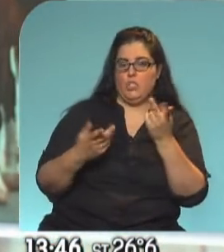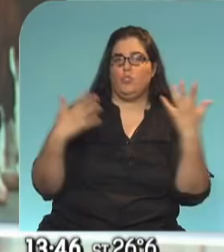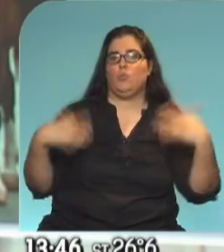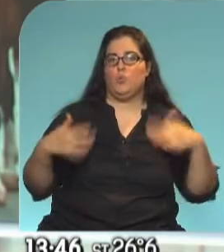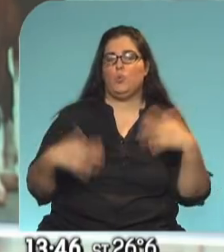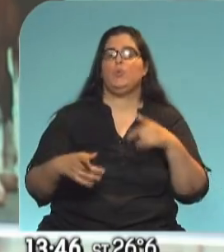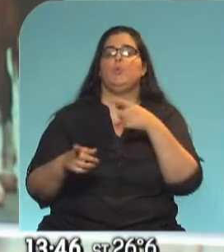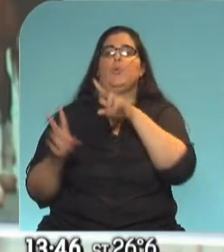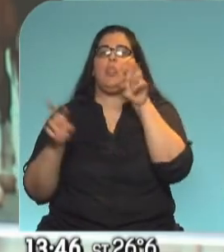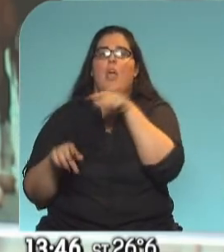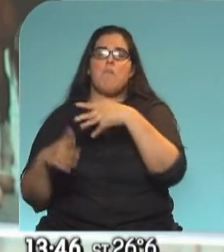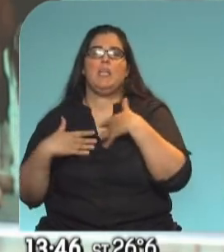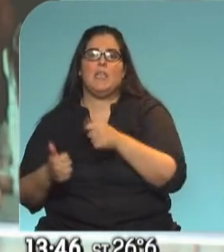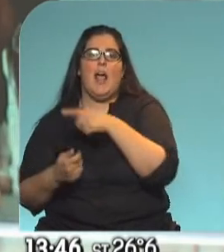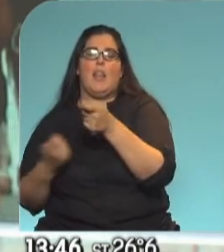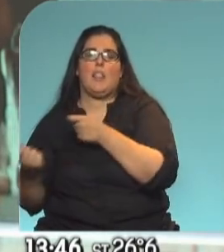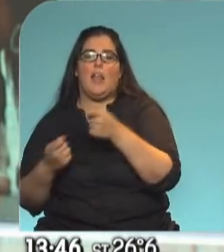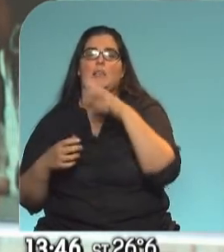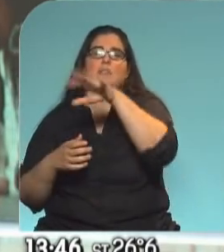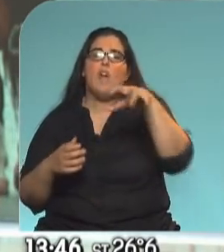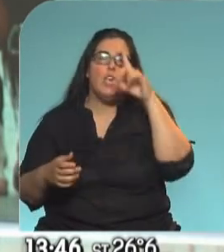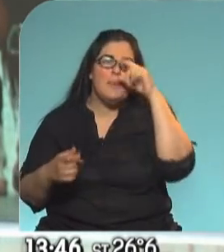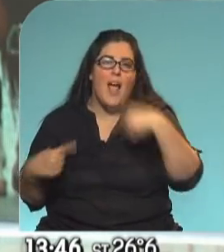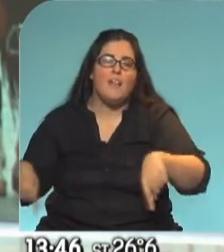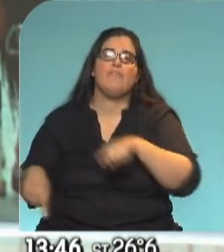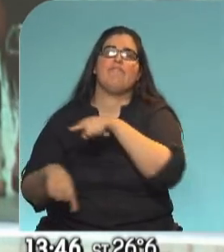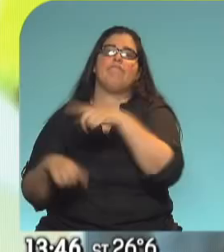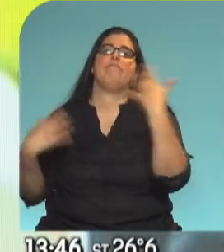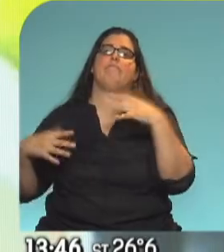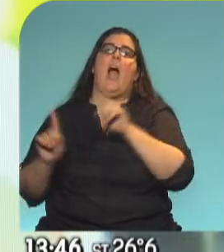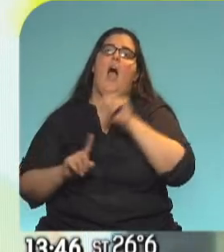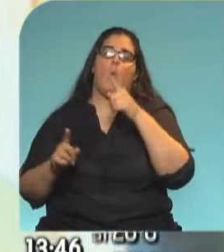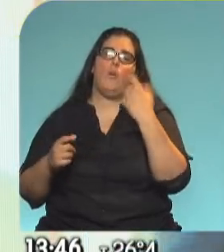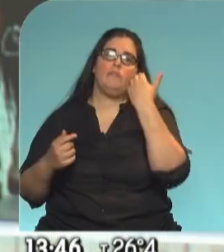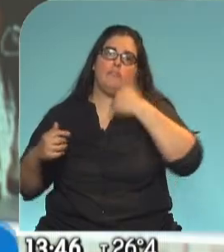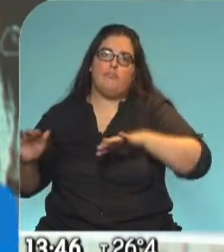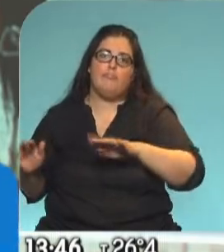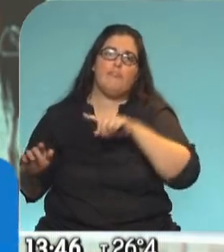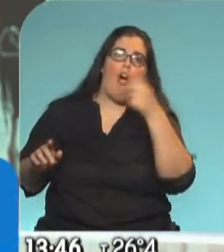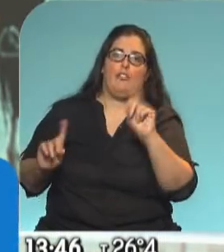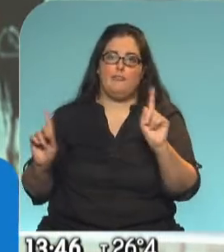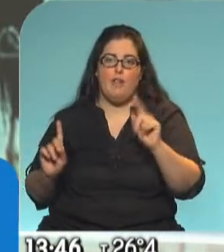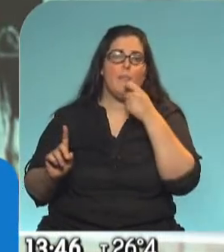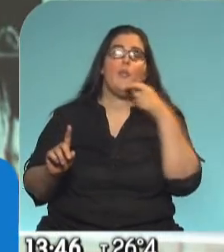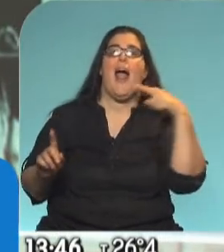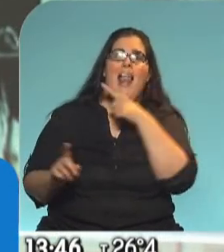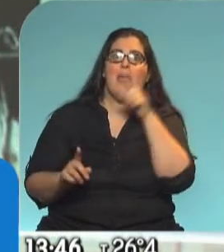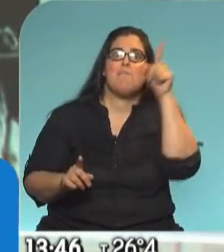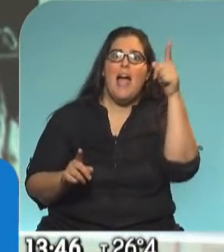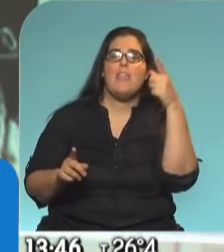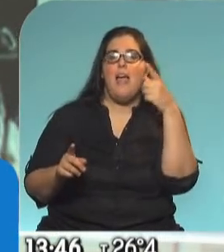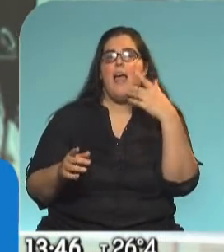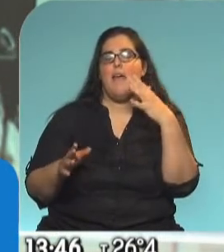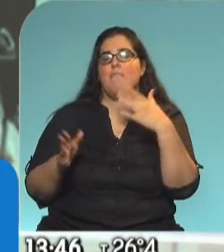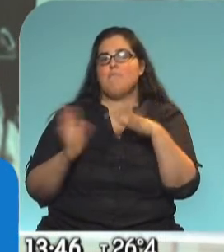Gestión sanitaria donde algunos zafan, la mayoría no. Alemania pareciera ser que está mejor